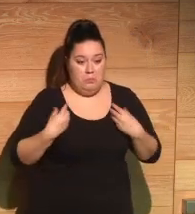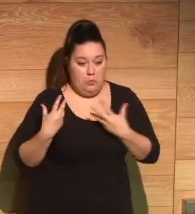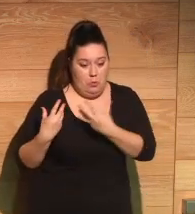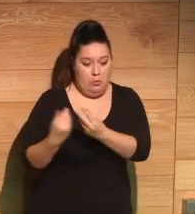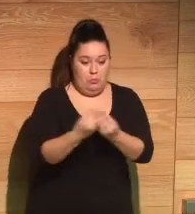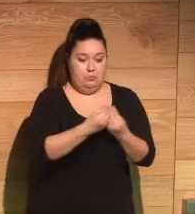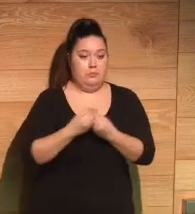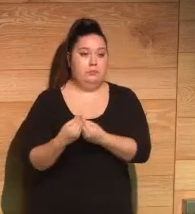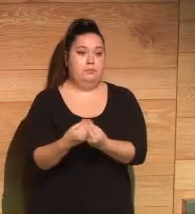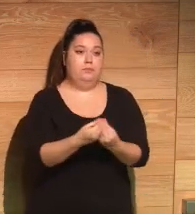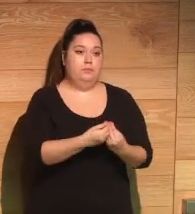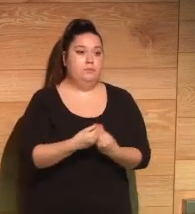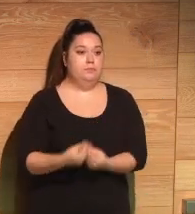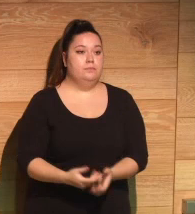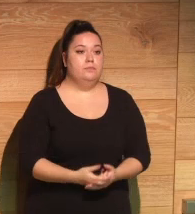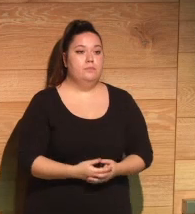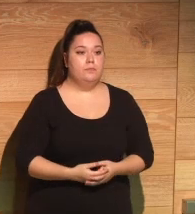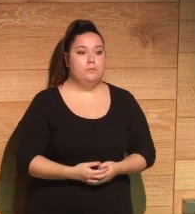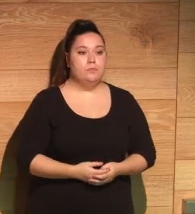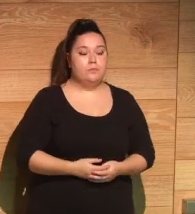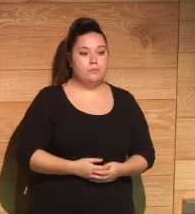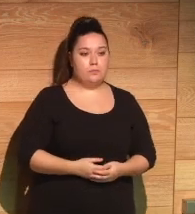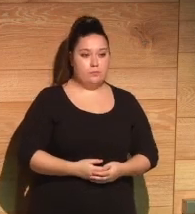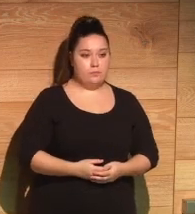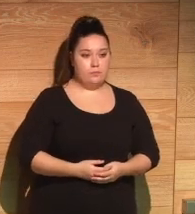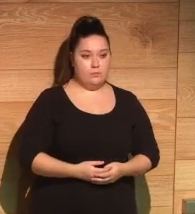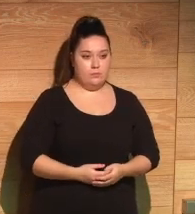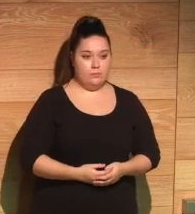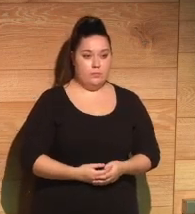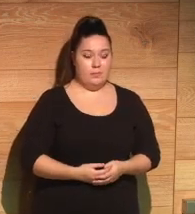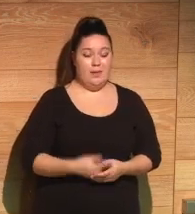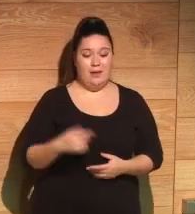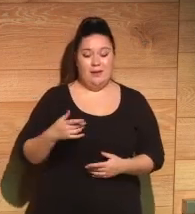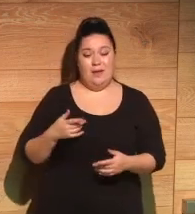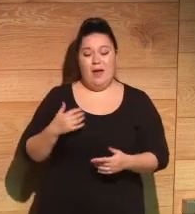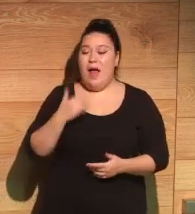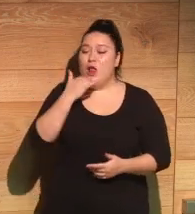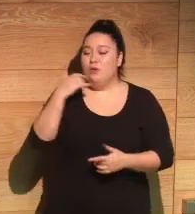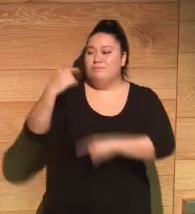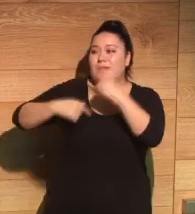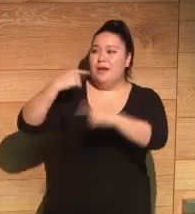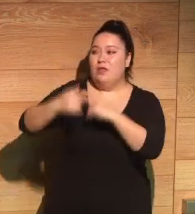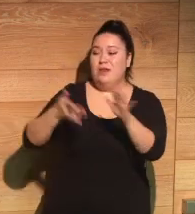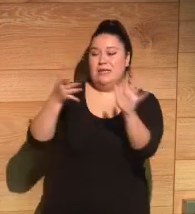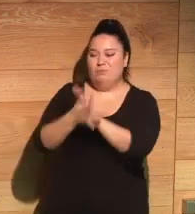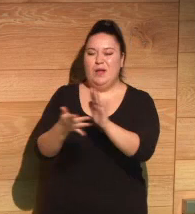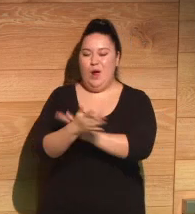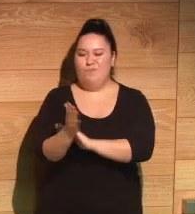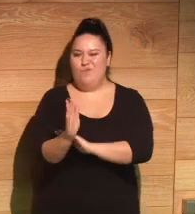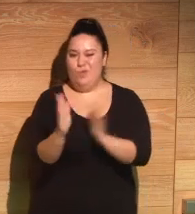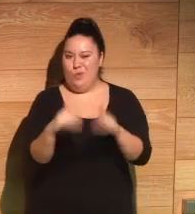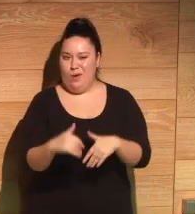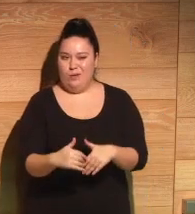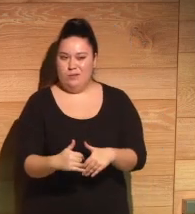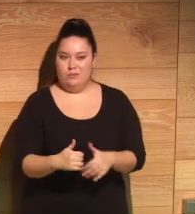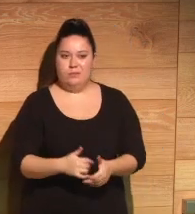ahí es en el momento donde me parece que las generaciones dejan de explicar. Y efectivamente yo creo que hay algo que